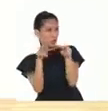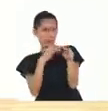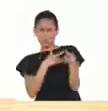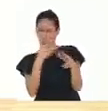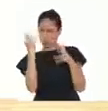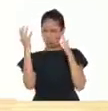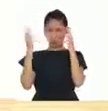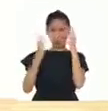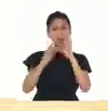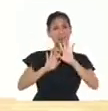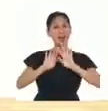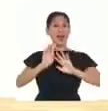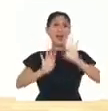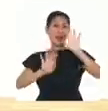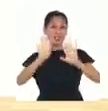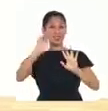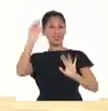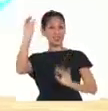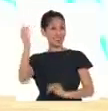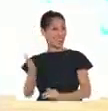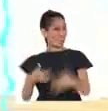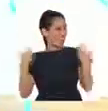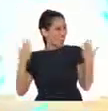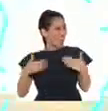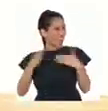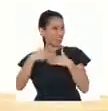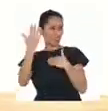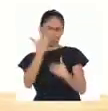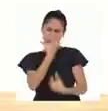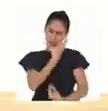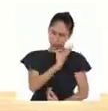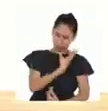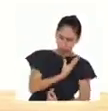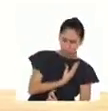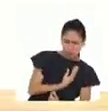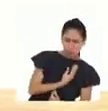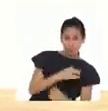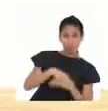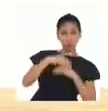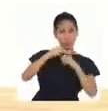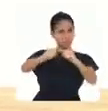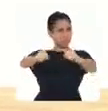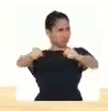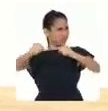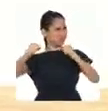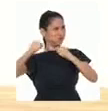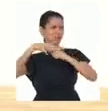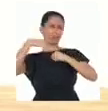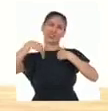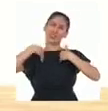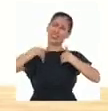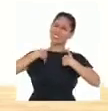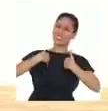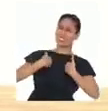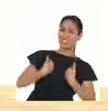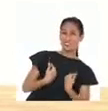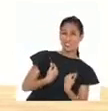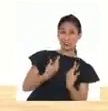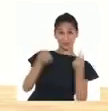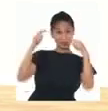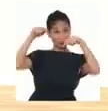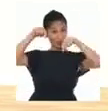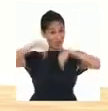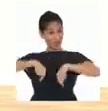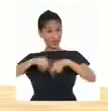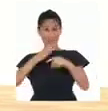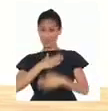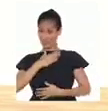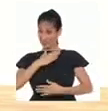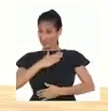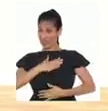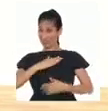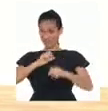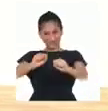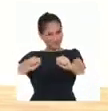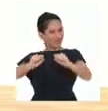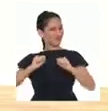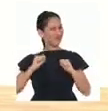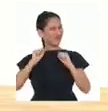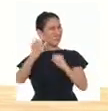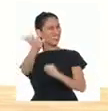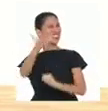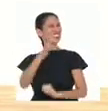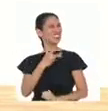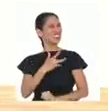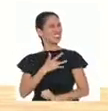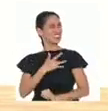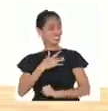feliz a estar muy desanimado, a tener mucha energía a tener poca energía. Así que hoy vamos a usar nuestro cuerpo para expresar eso que sentimos